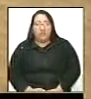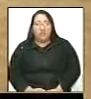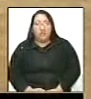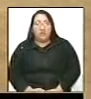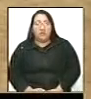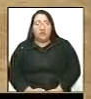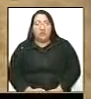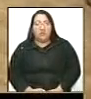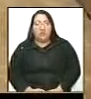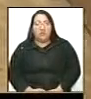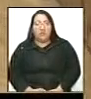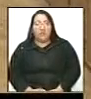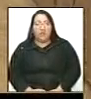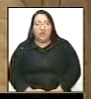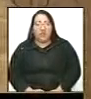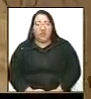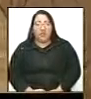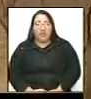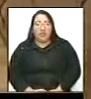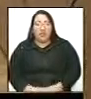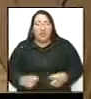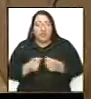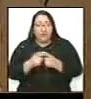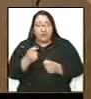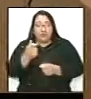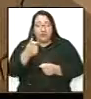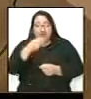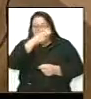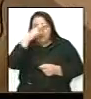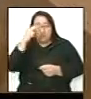Javier. Congresista Javier Velázquez, ¿quién tiene uso de la palabra?